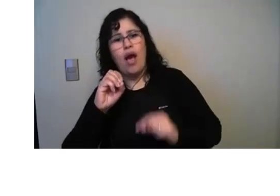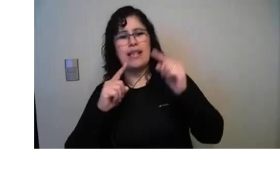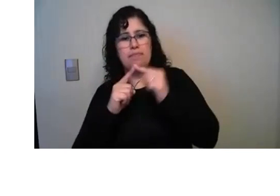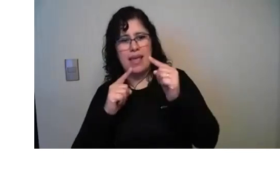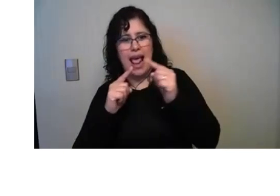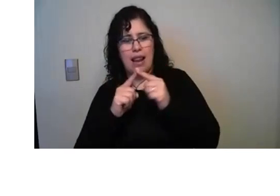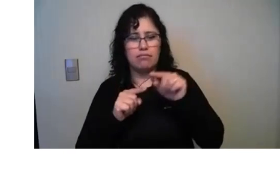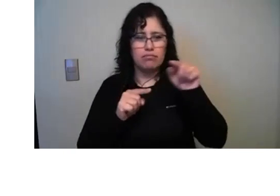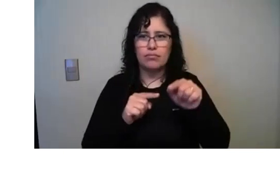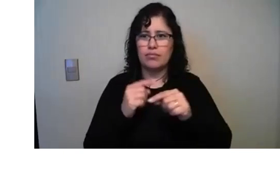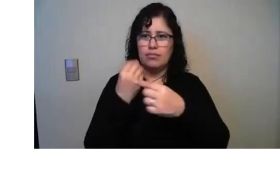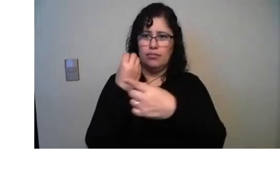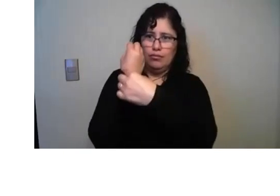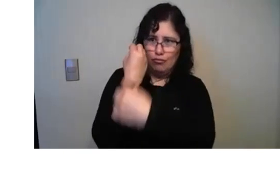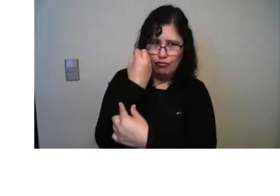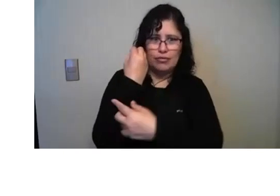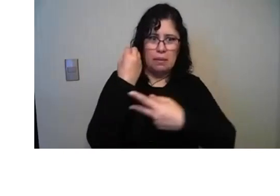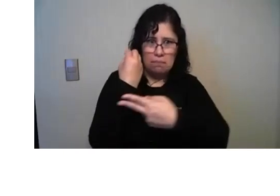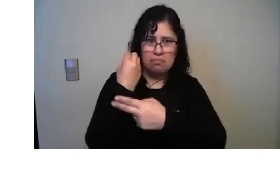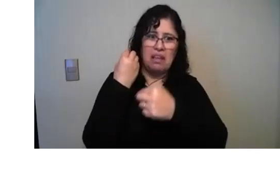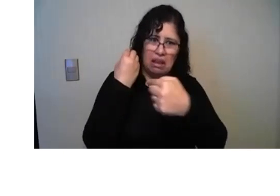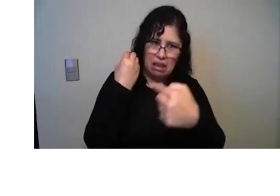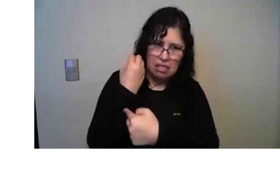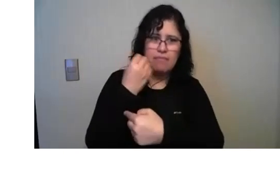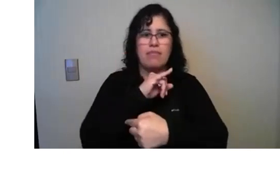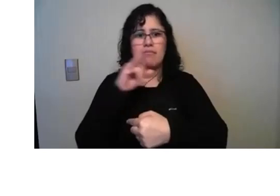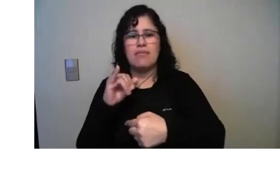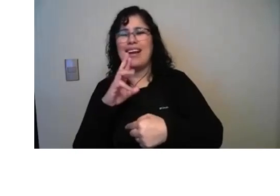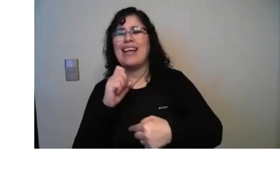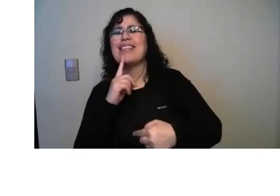tronco reticular, de la formación reticular, hacia la médula espinal.